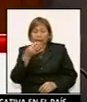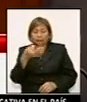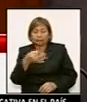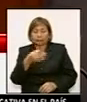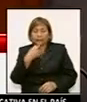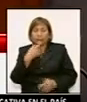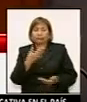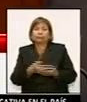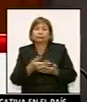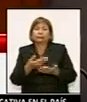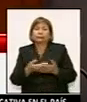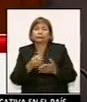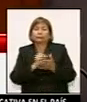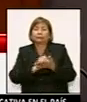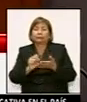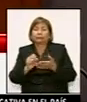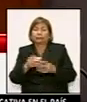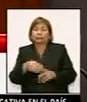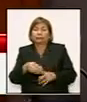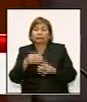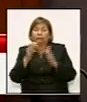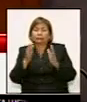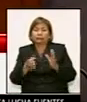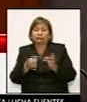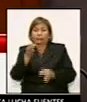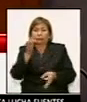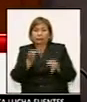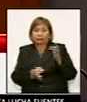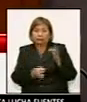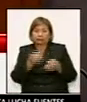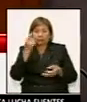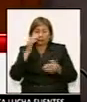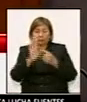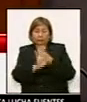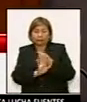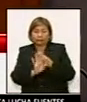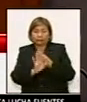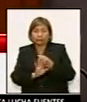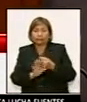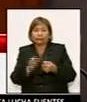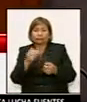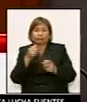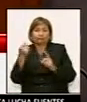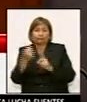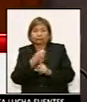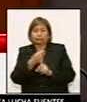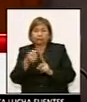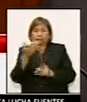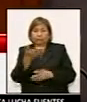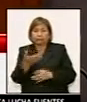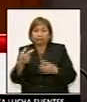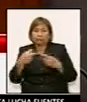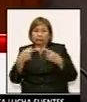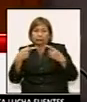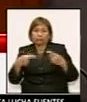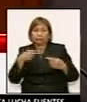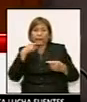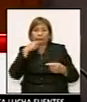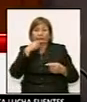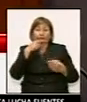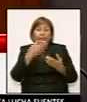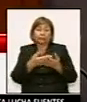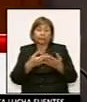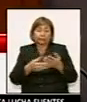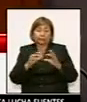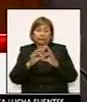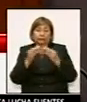precisamente creó el Sistema Nacional Especializado de Justicia para la Protección y Sanción de la Violencia contra las Mujeres e Integrantes del